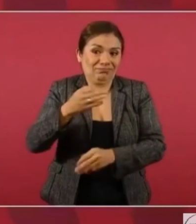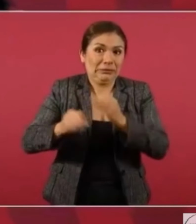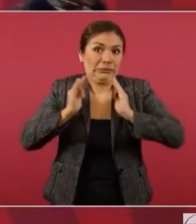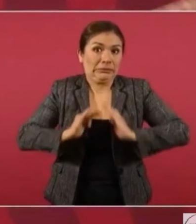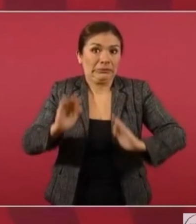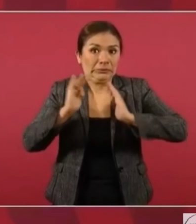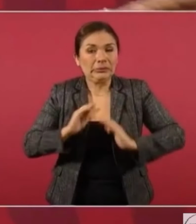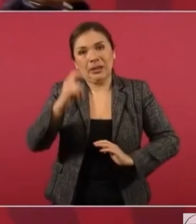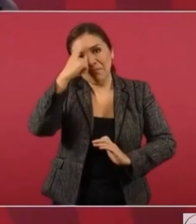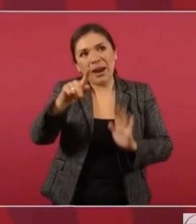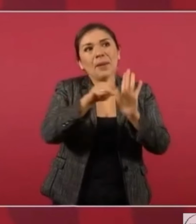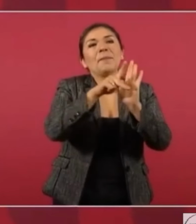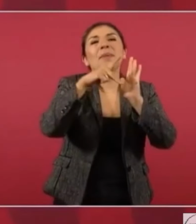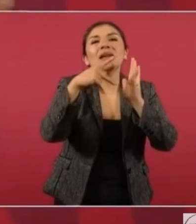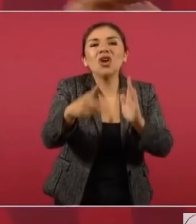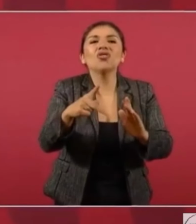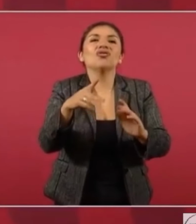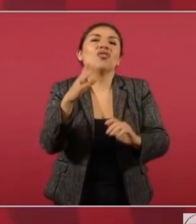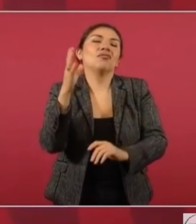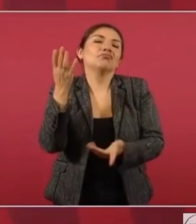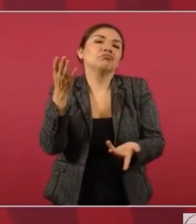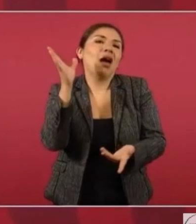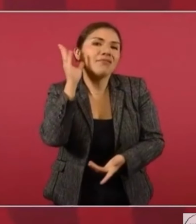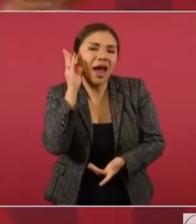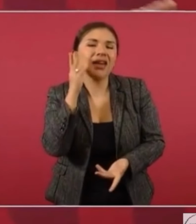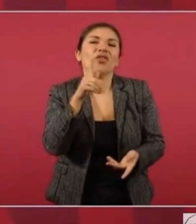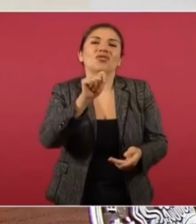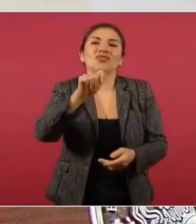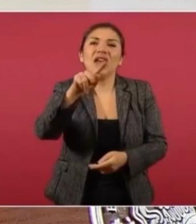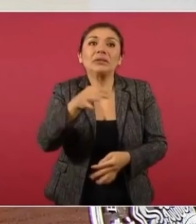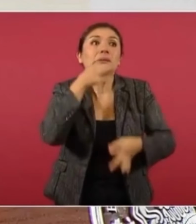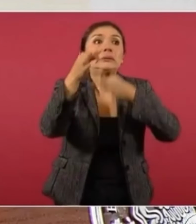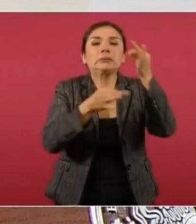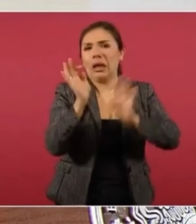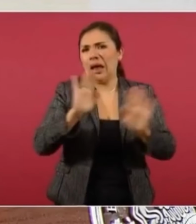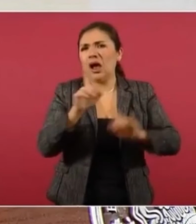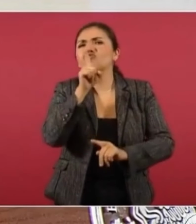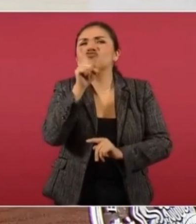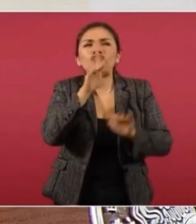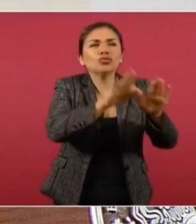medios de comunicación, nadie, al contrario,